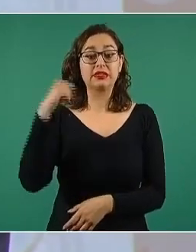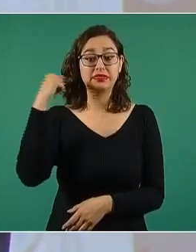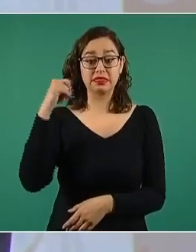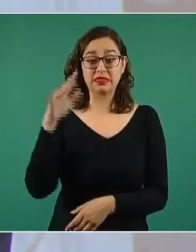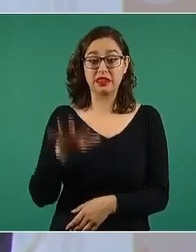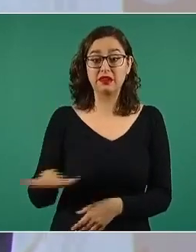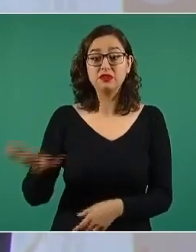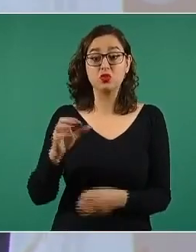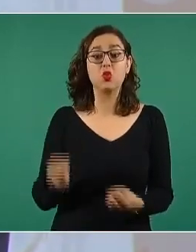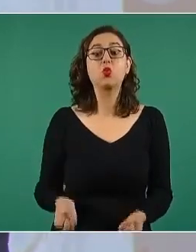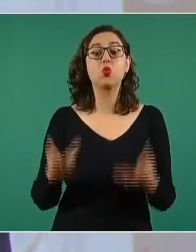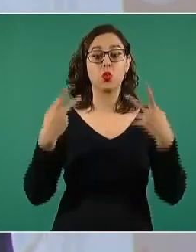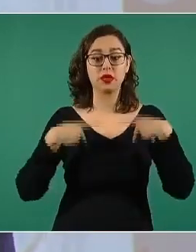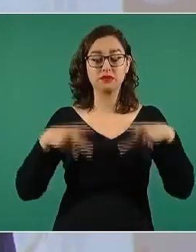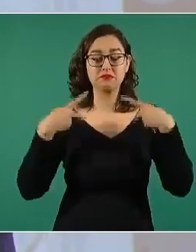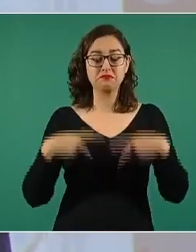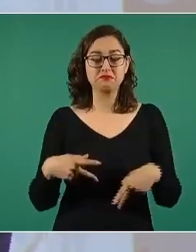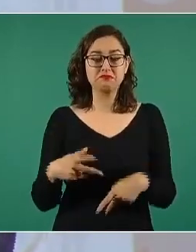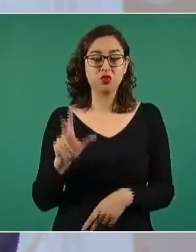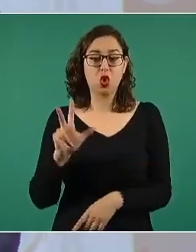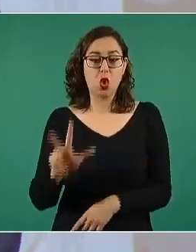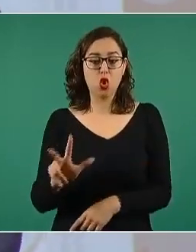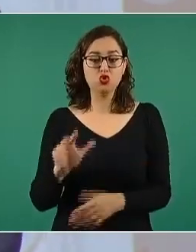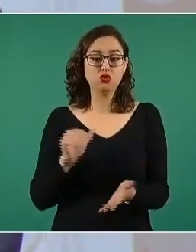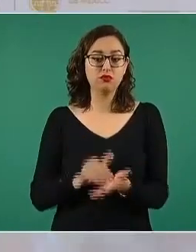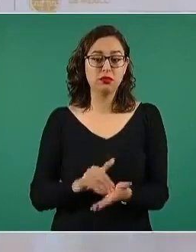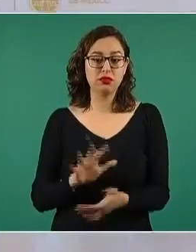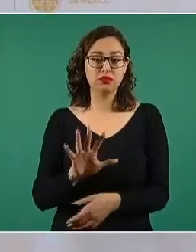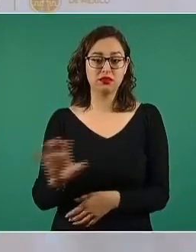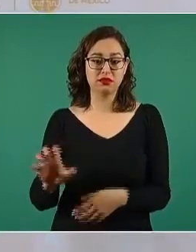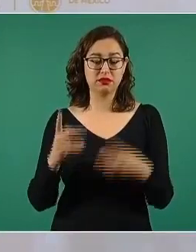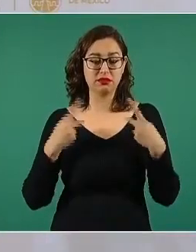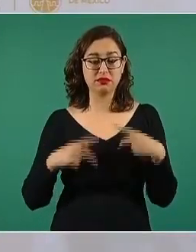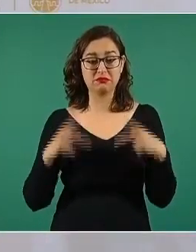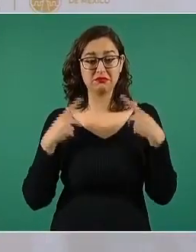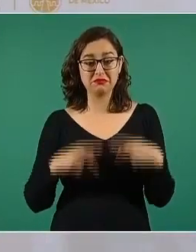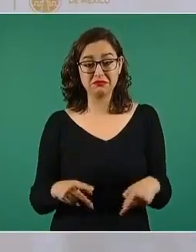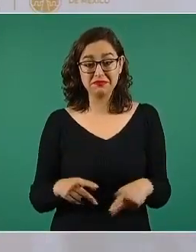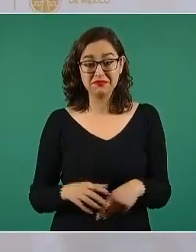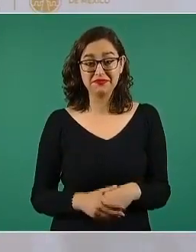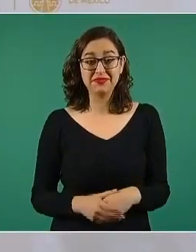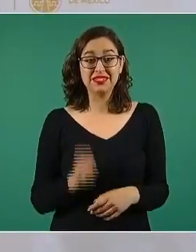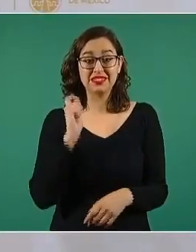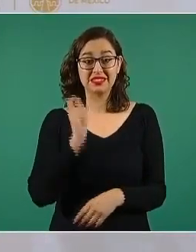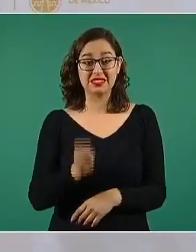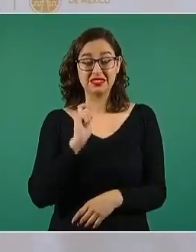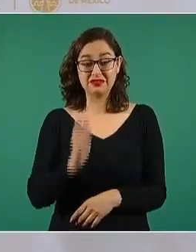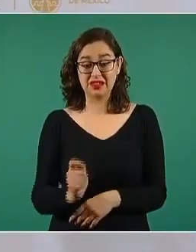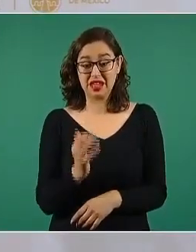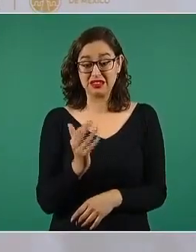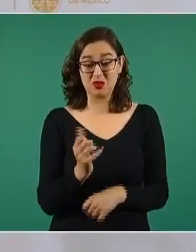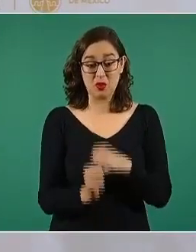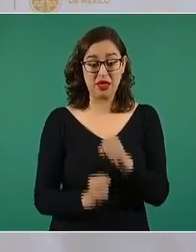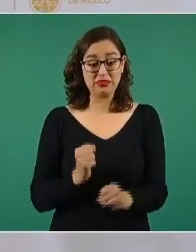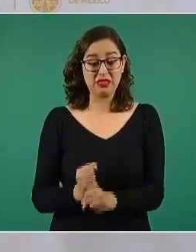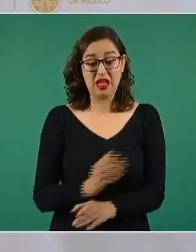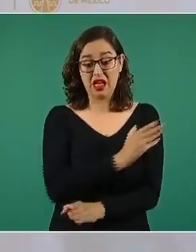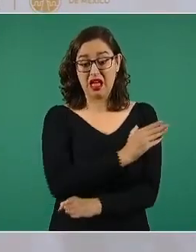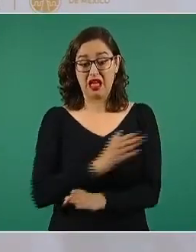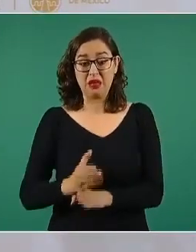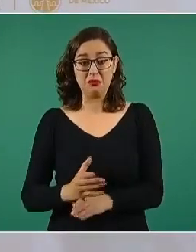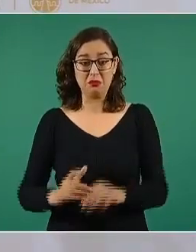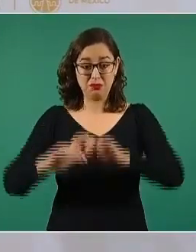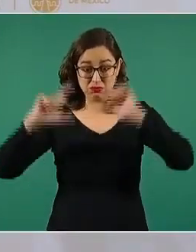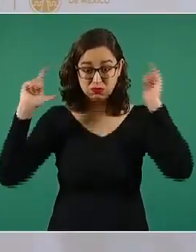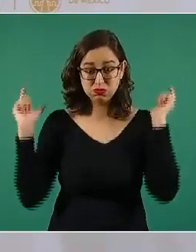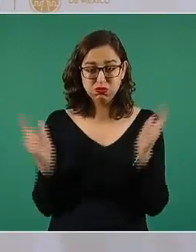tenía 8,500 habitantes. En solo medio siglo la población se había